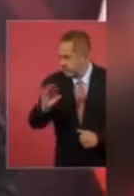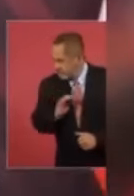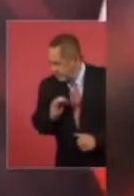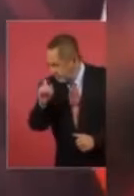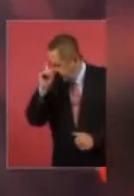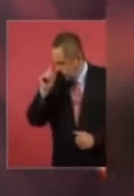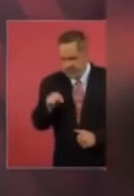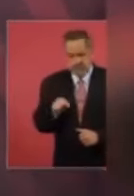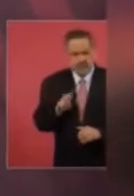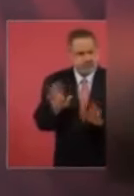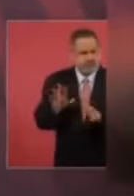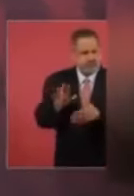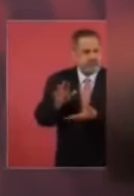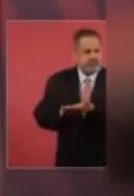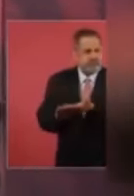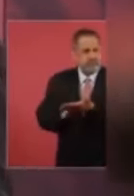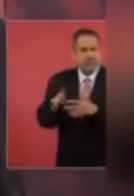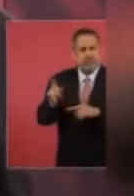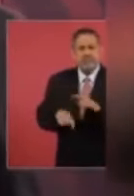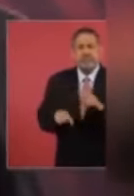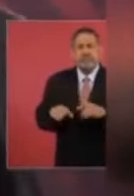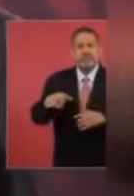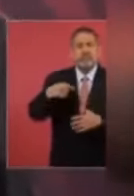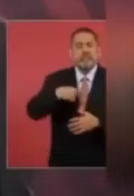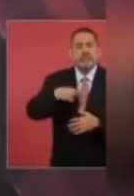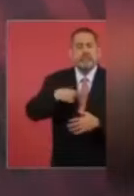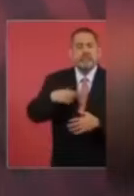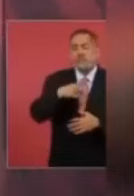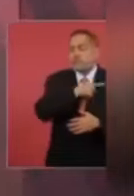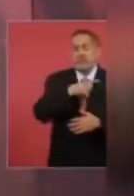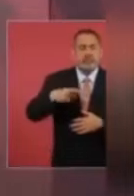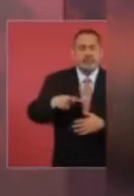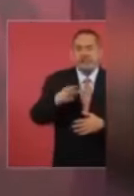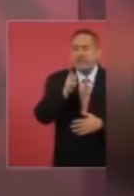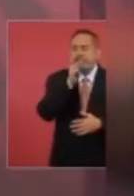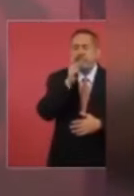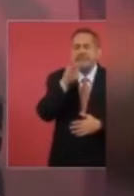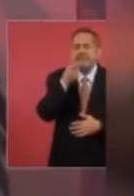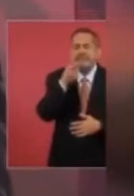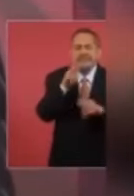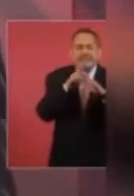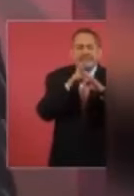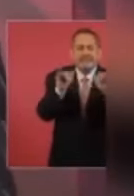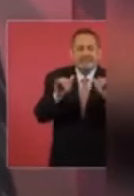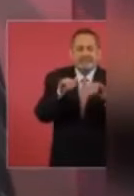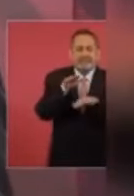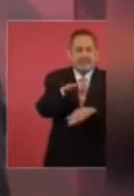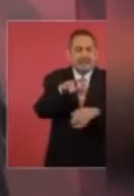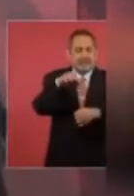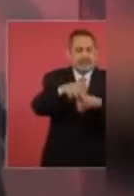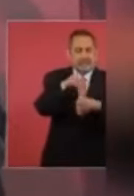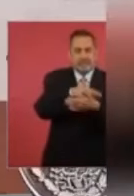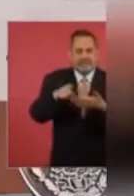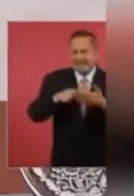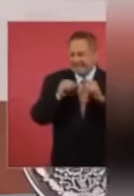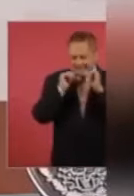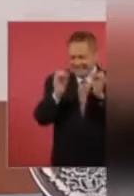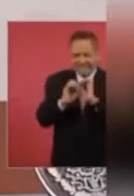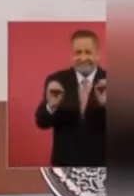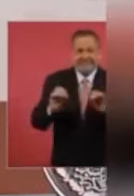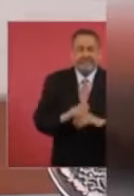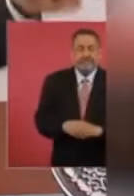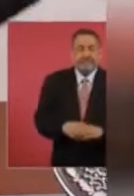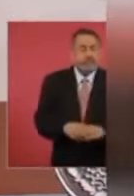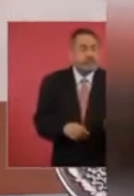presidente Andrés Manuel López Obrador para que no hable ni intervenga en las elecciones de estas próximas elecciones que se van a